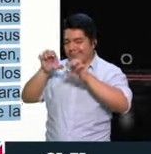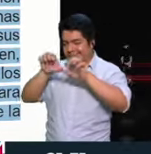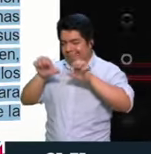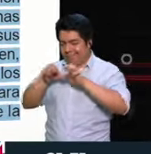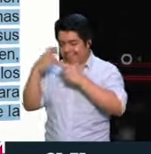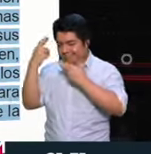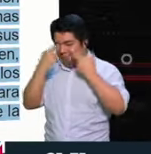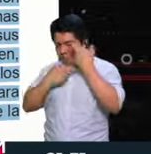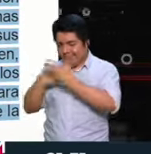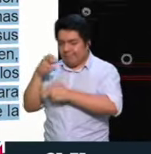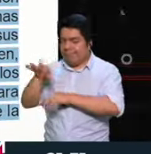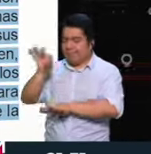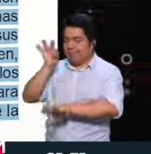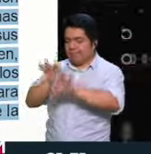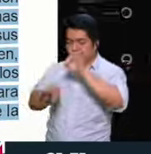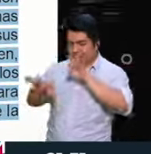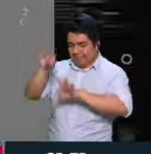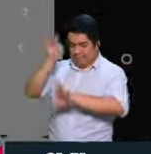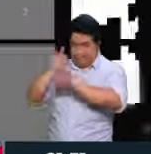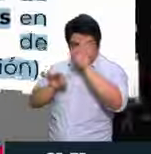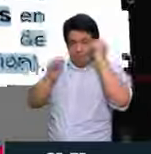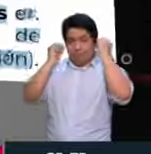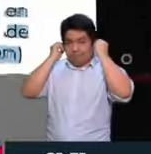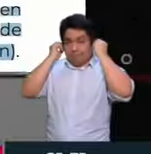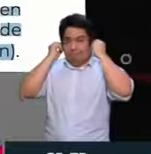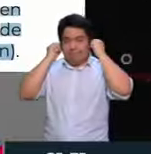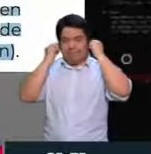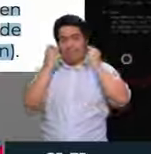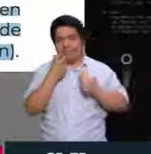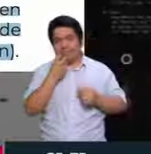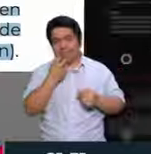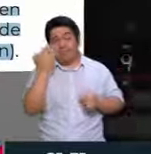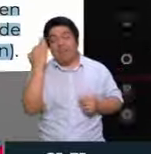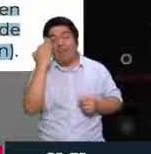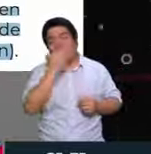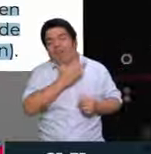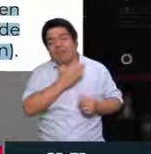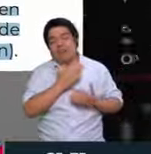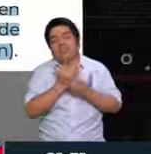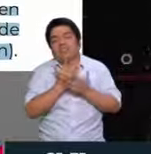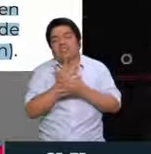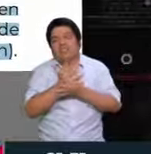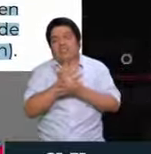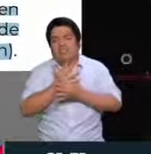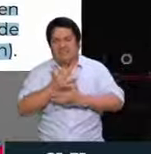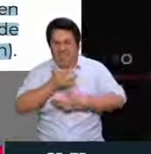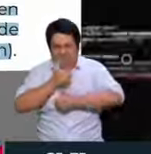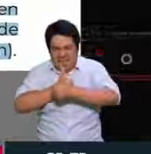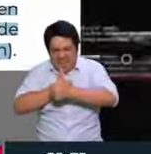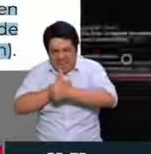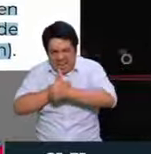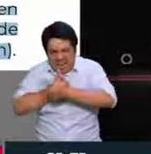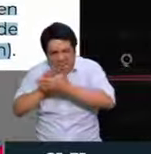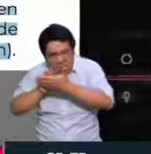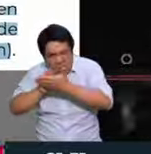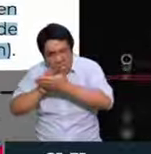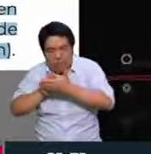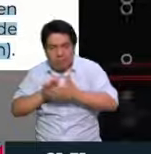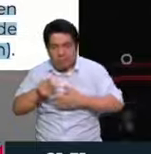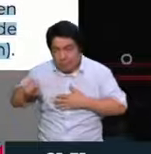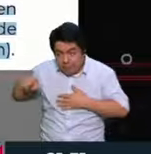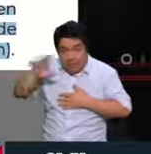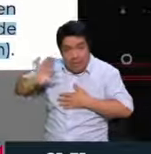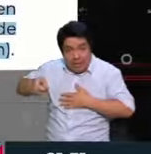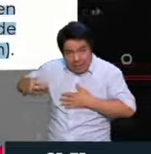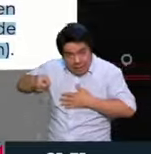que seleccionarán los perfiles. Por esta misma razón, es falso que se elimine la carrera judicial, pues quienes ya se encuentran